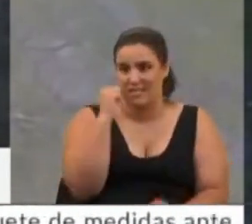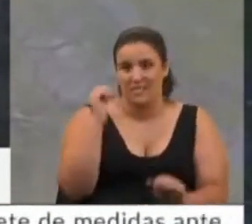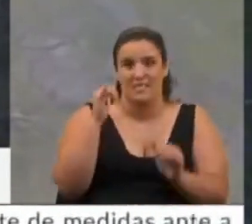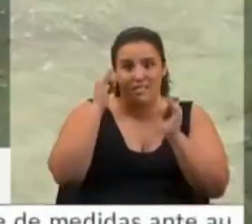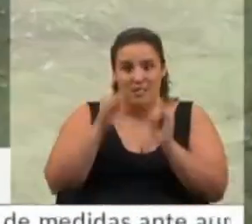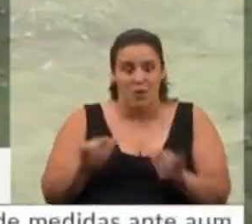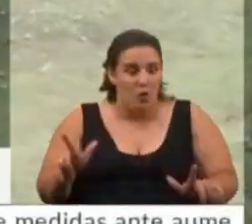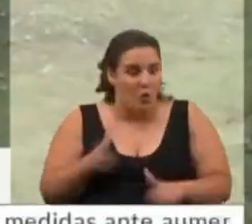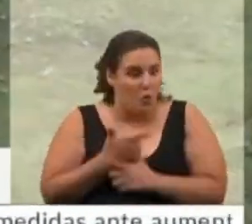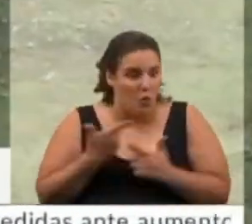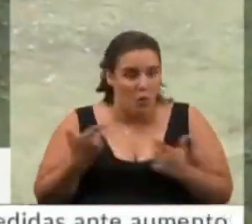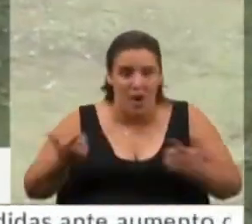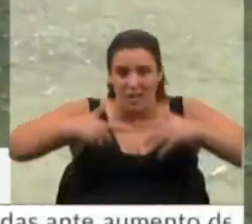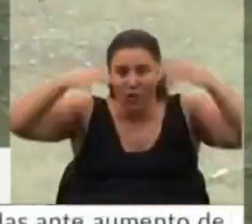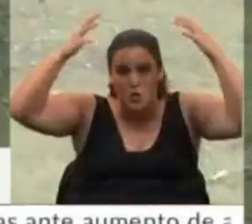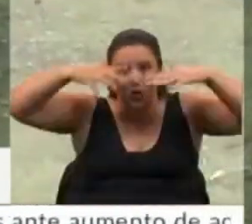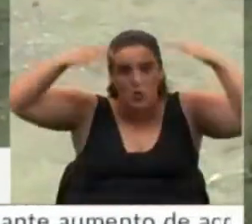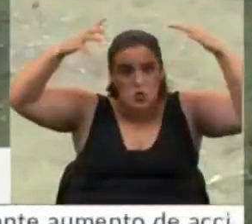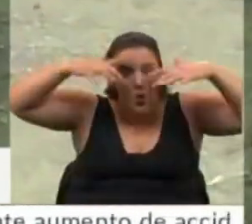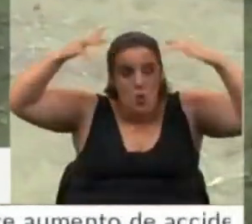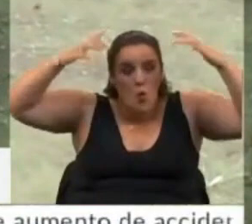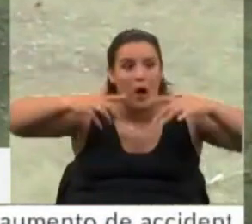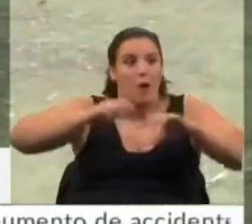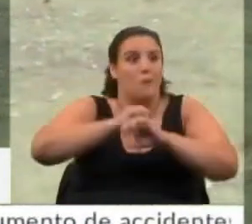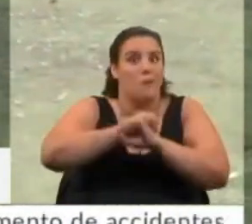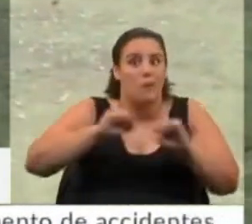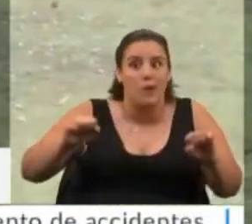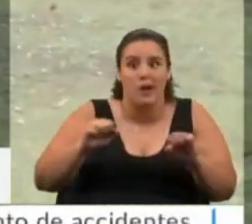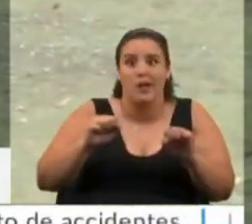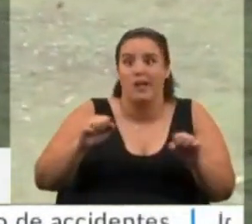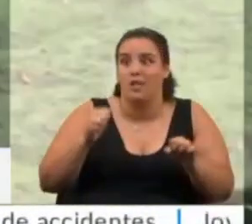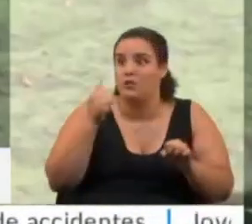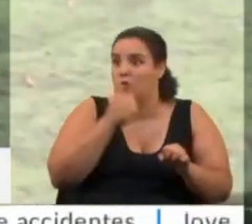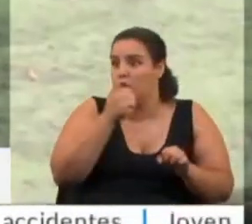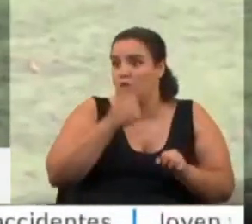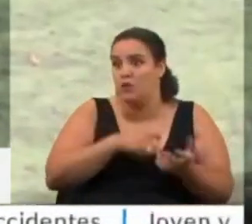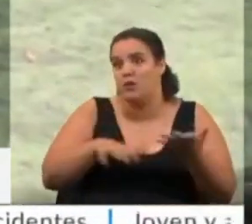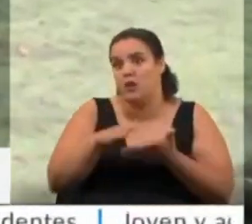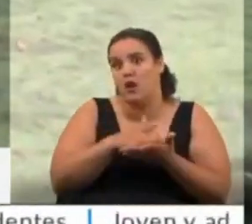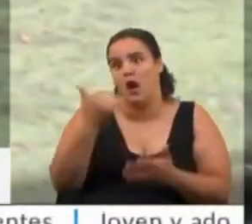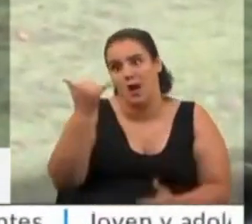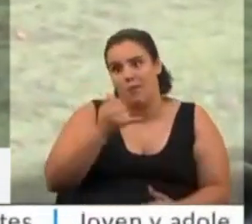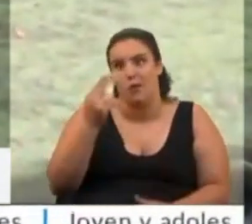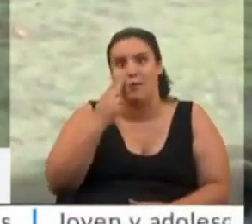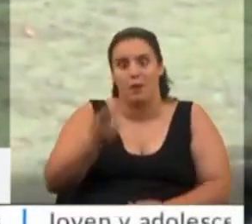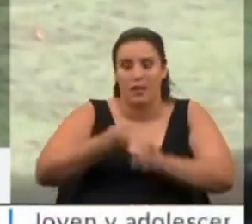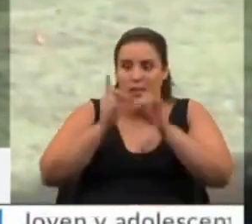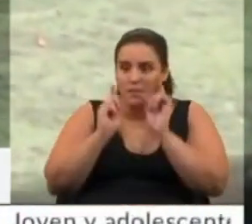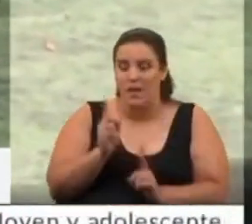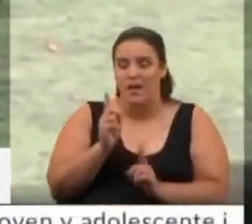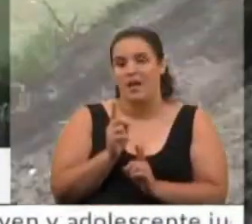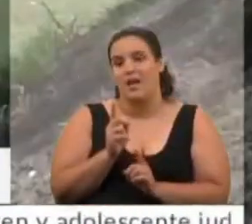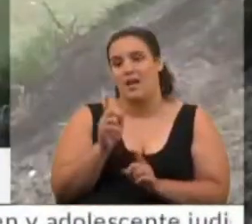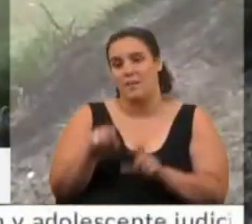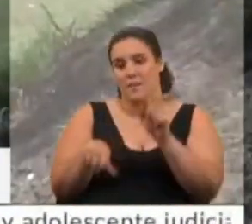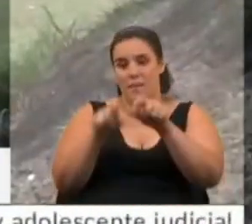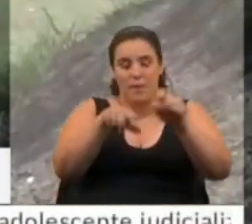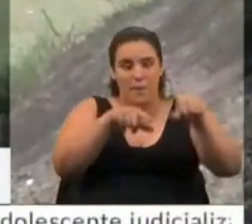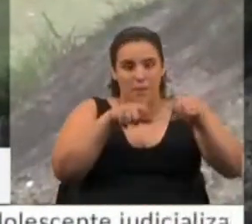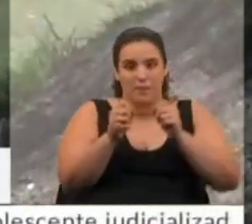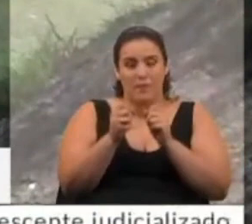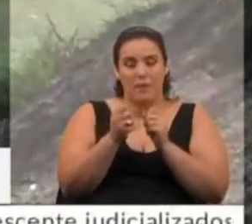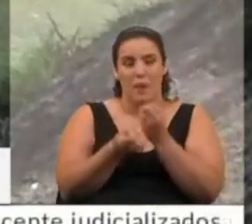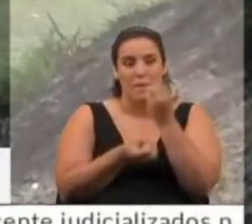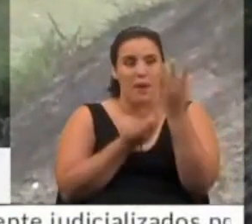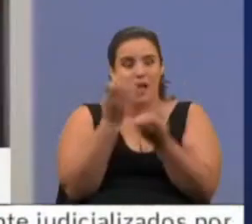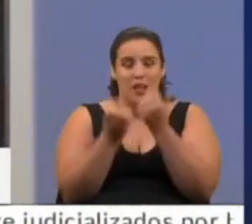hay lluvias que puedan revertir la situación, vamos a tener afectación también en los cultivos, que todavía, a no ser